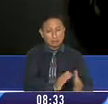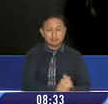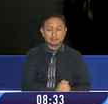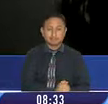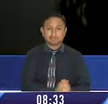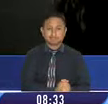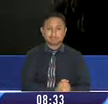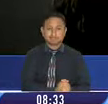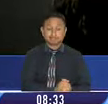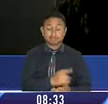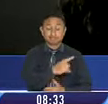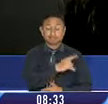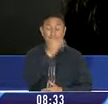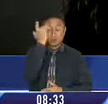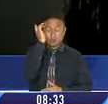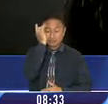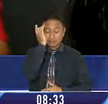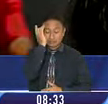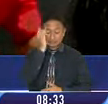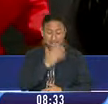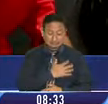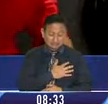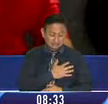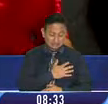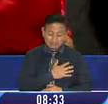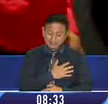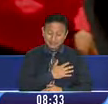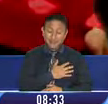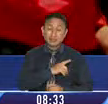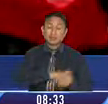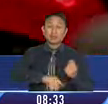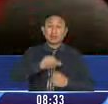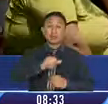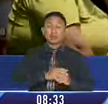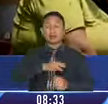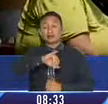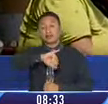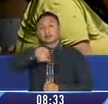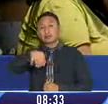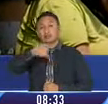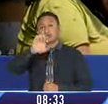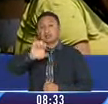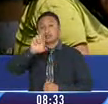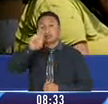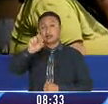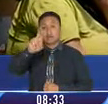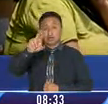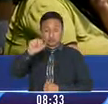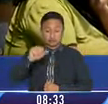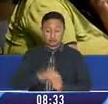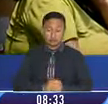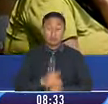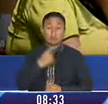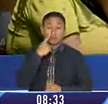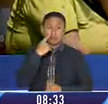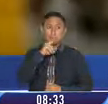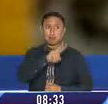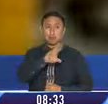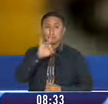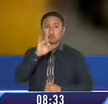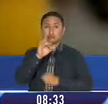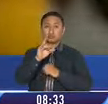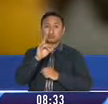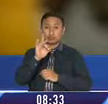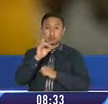Es el clamor desesperado y cargado de angustia e impotencia de la hermana de Jefferson, un hombre de 28 años de edad, quien murió hace